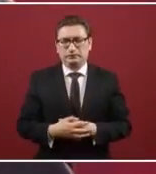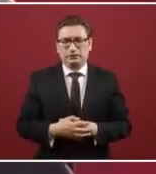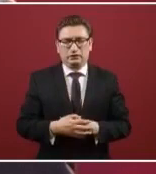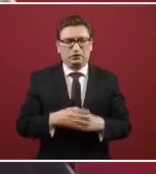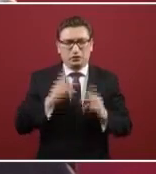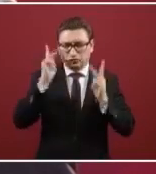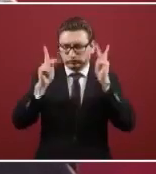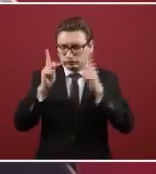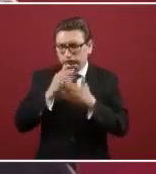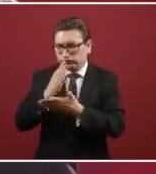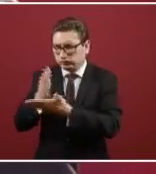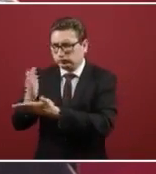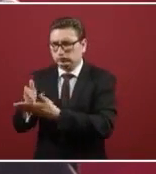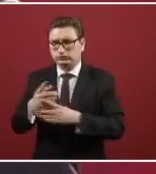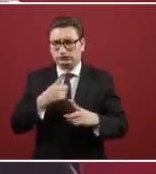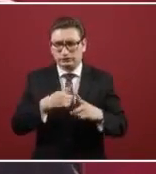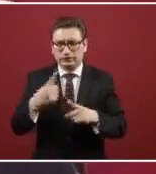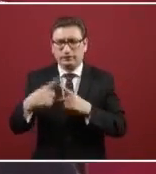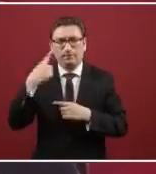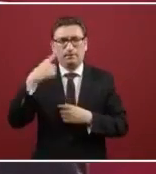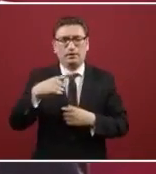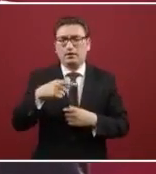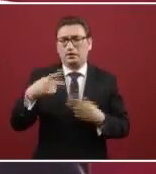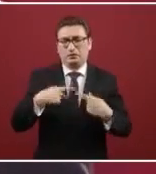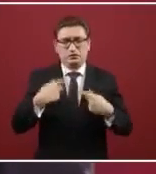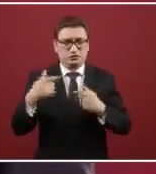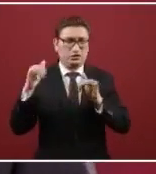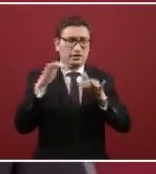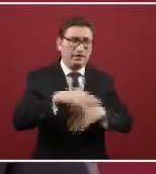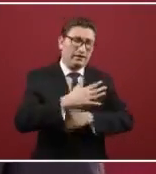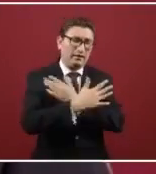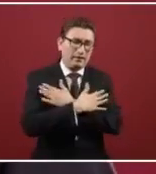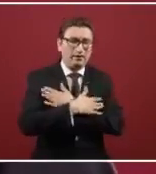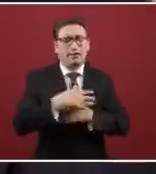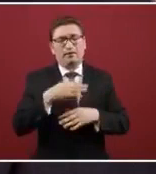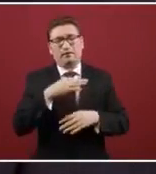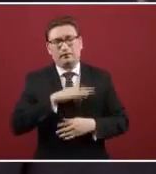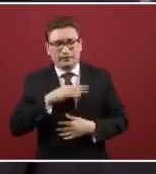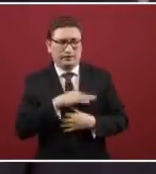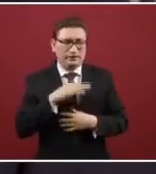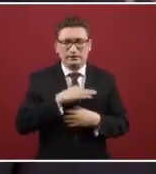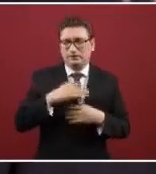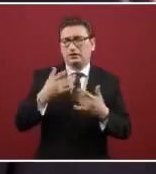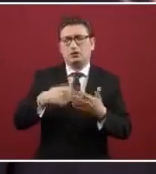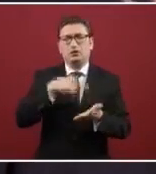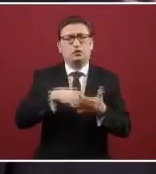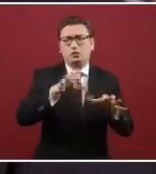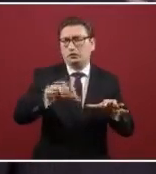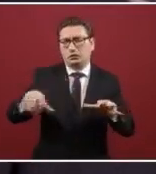Las visitas, ¿no? Para felicitarlo de todos los